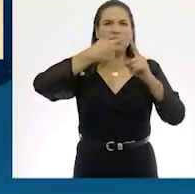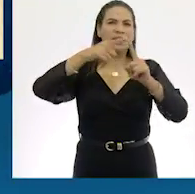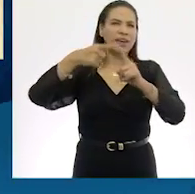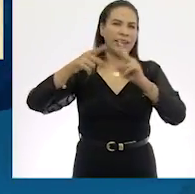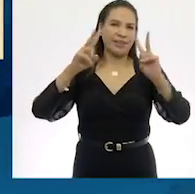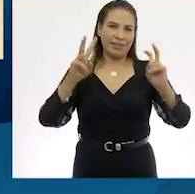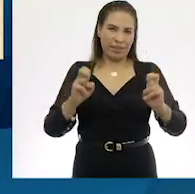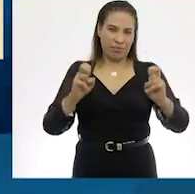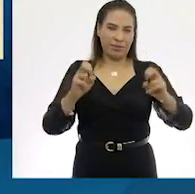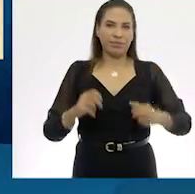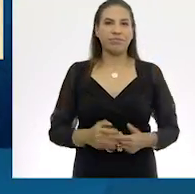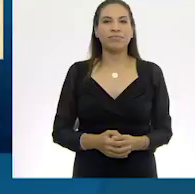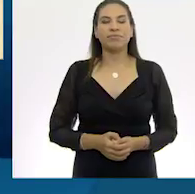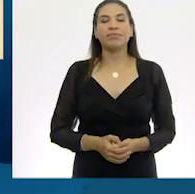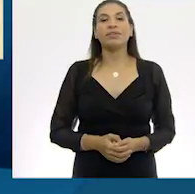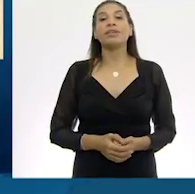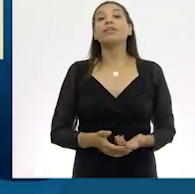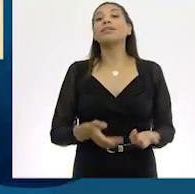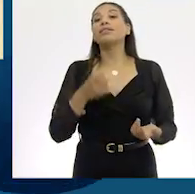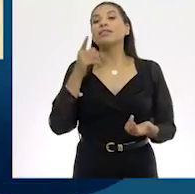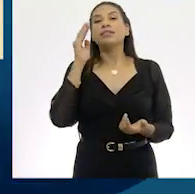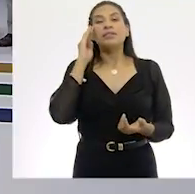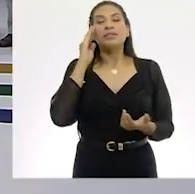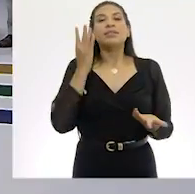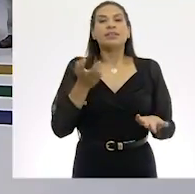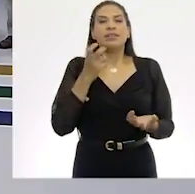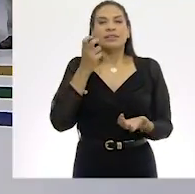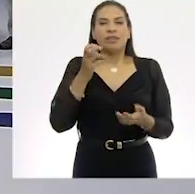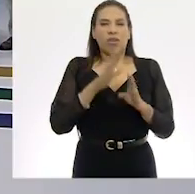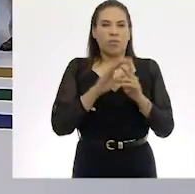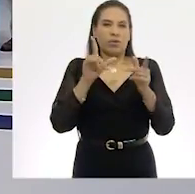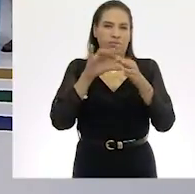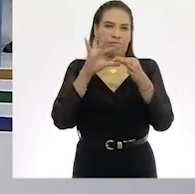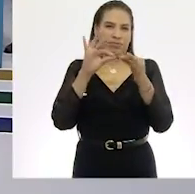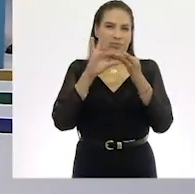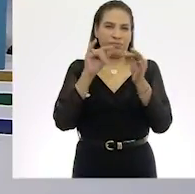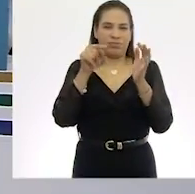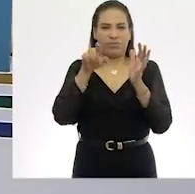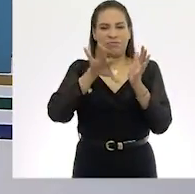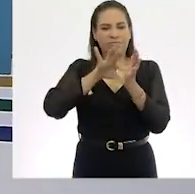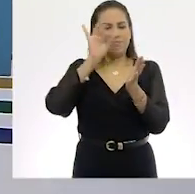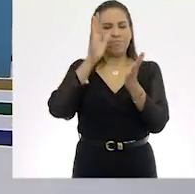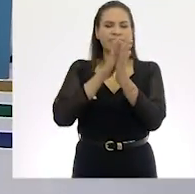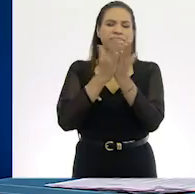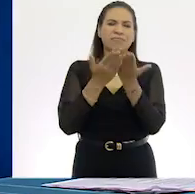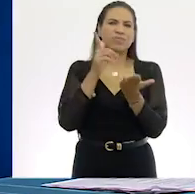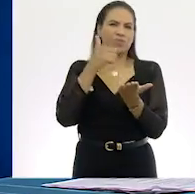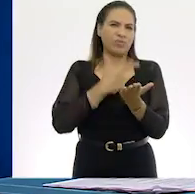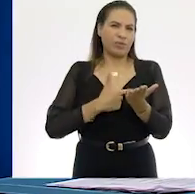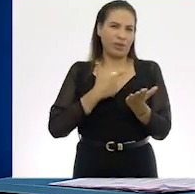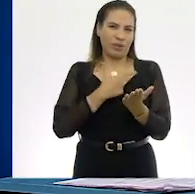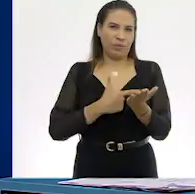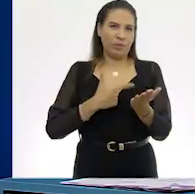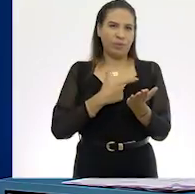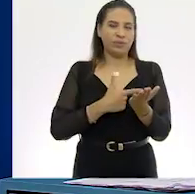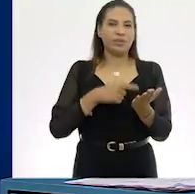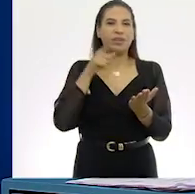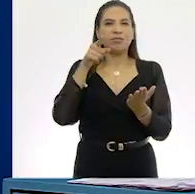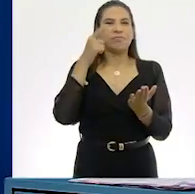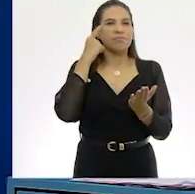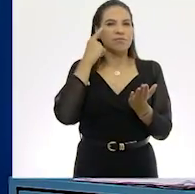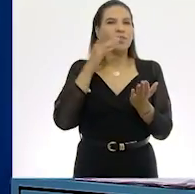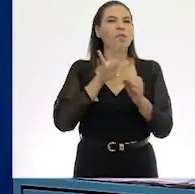distintos. Muy bien, maestro. ¿Qué te parece si eliges un texto o libro de tu agrado y te trazas la